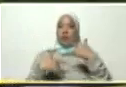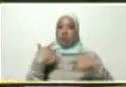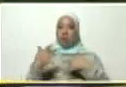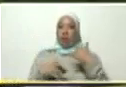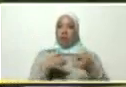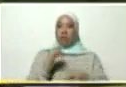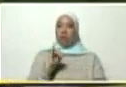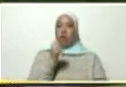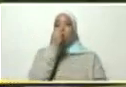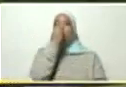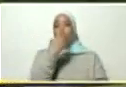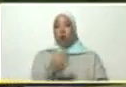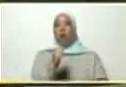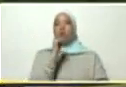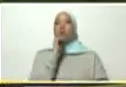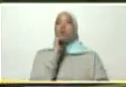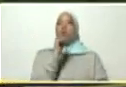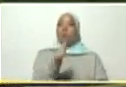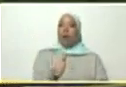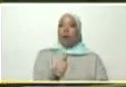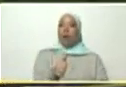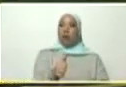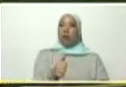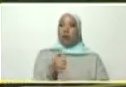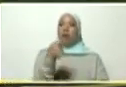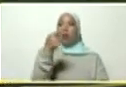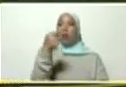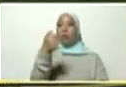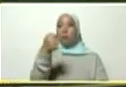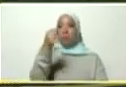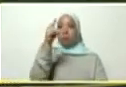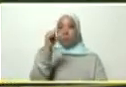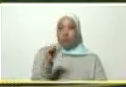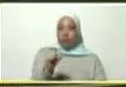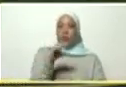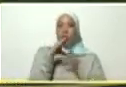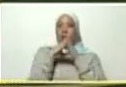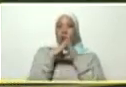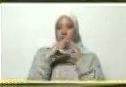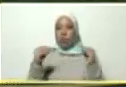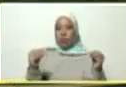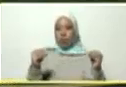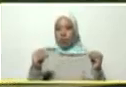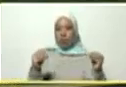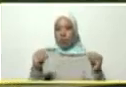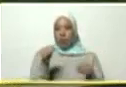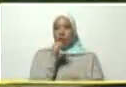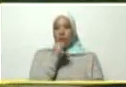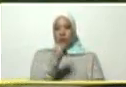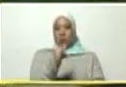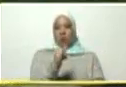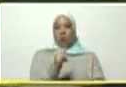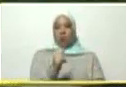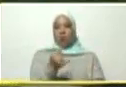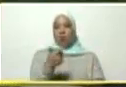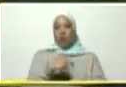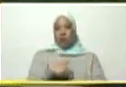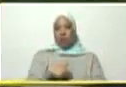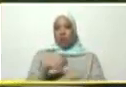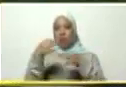de lo bueno Y de lo menos bueno de todo siempre bien informado en tiempo